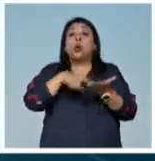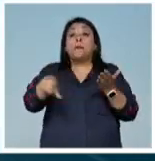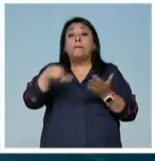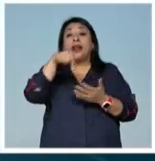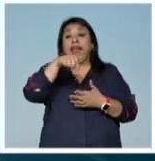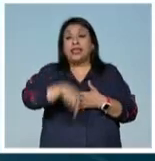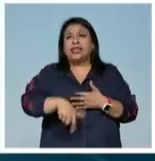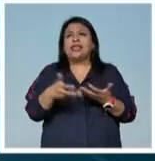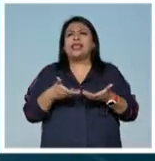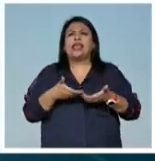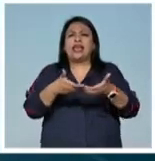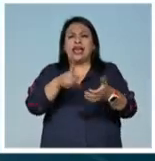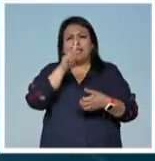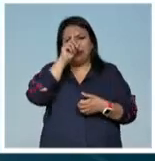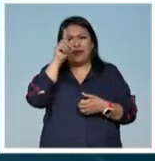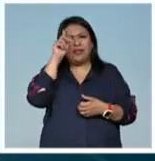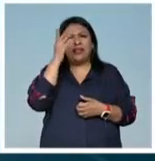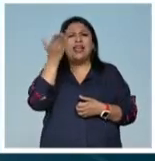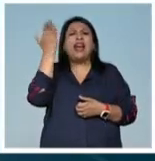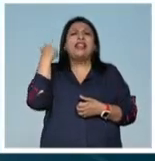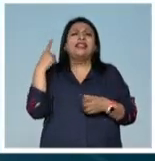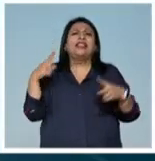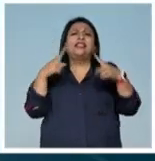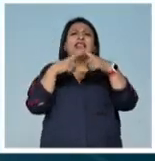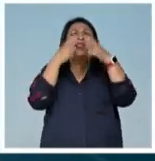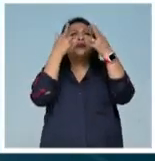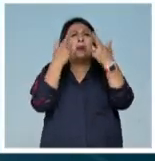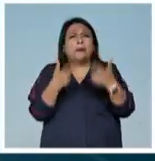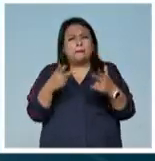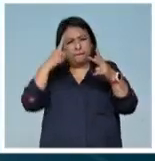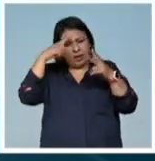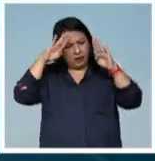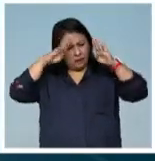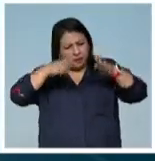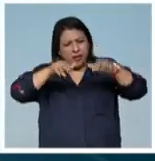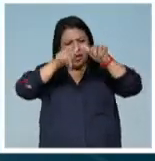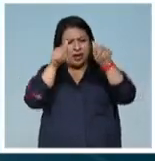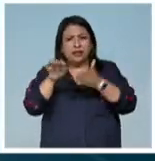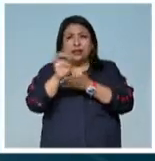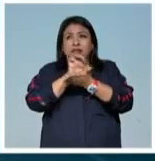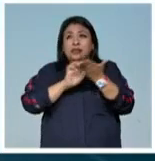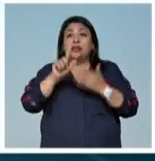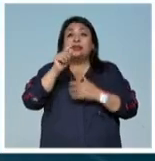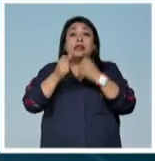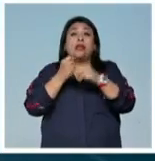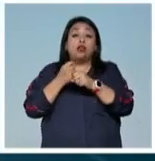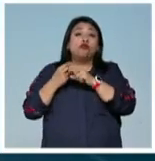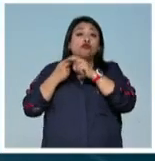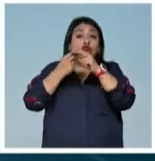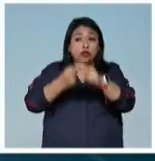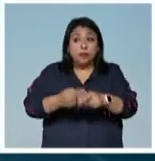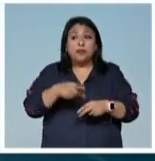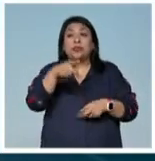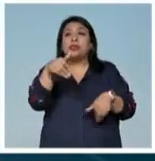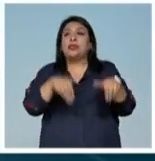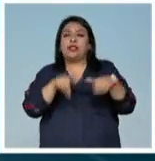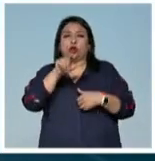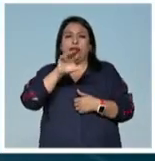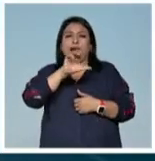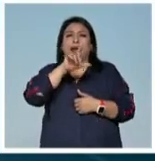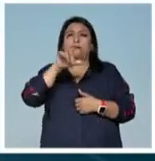de Madrid, entonces una capilla derruida, para dedicarlo a las artes escénicas. 7 décadas han pasado en las que el teatro La